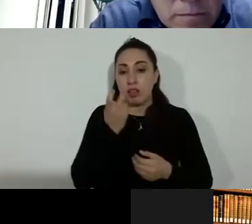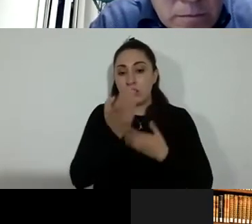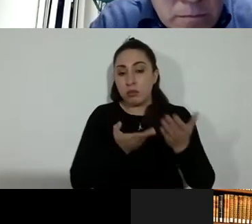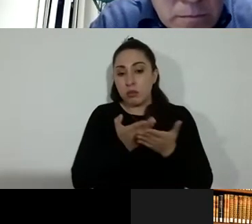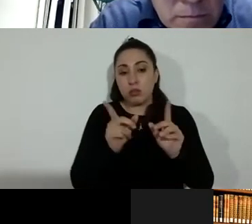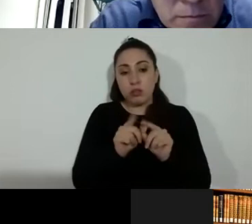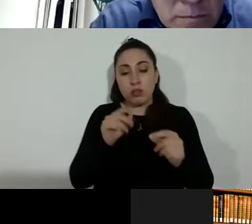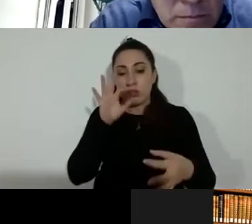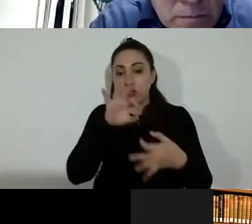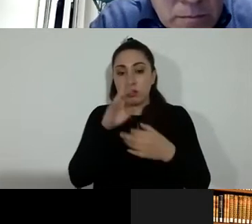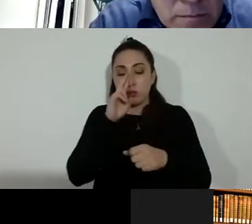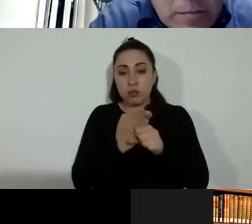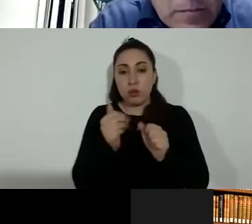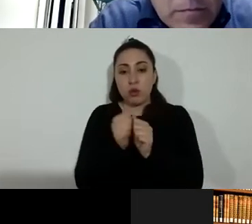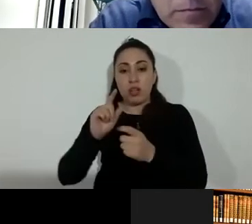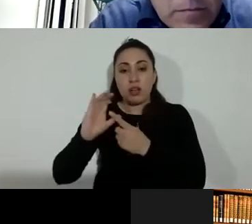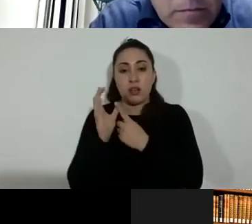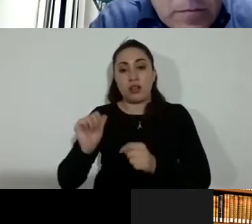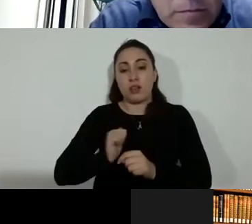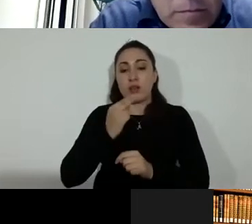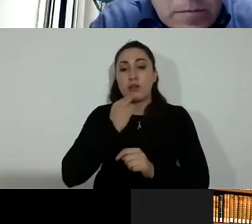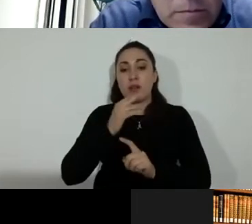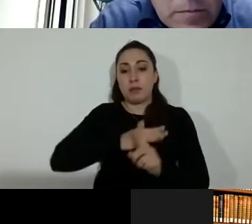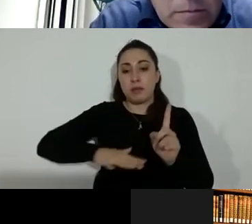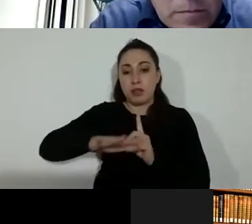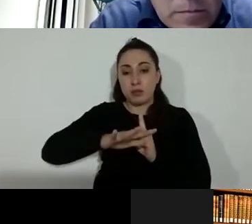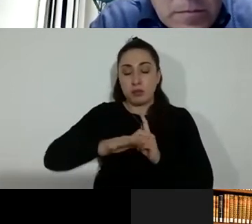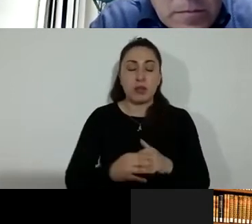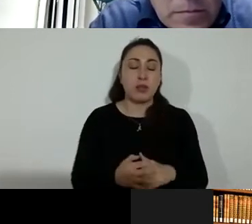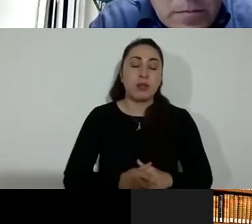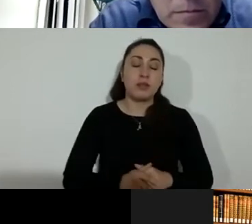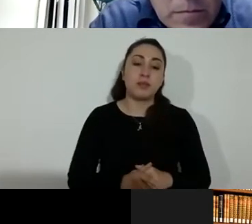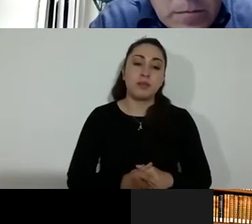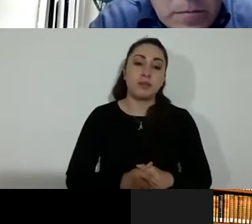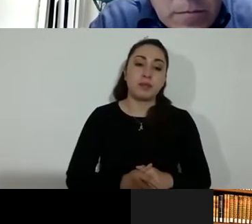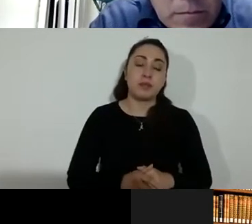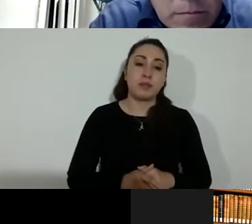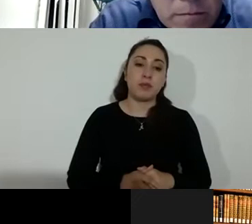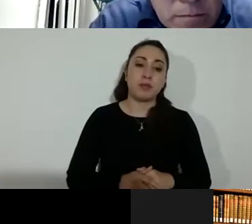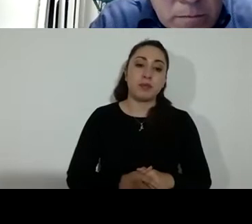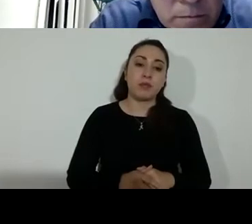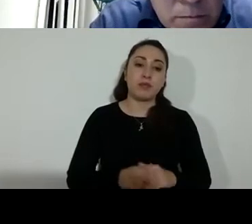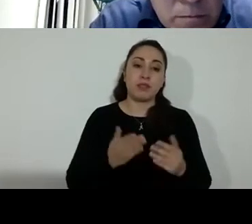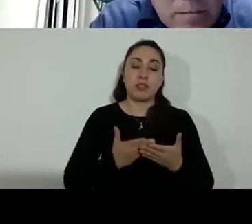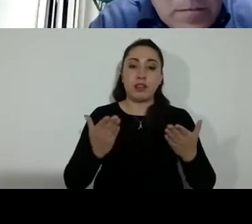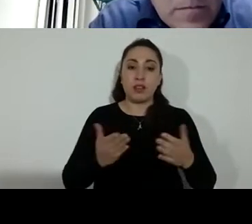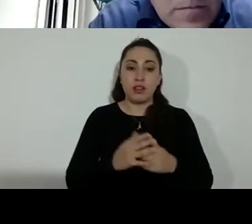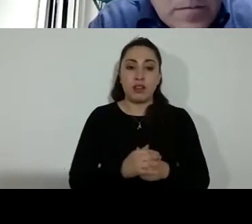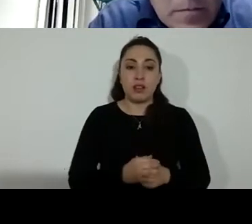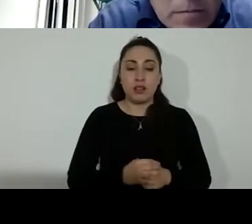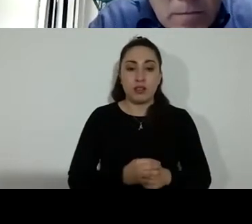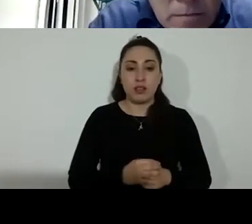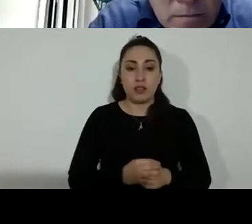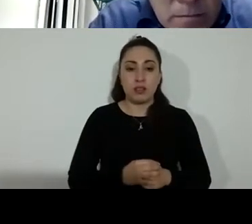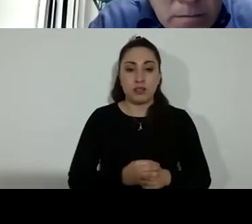corresponder a la Comisión de Espacio Público. Ahora bien, si por cuanto hace al fondo